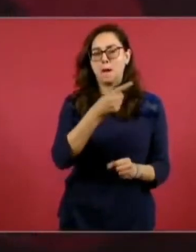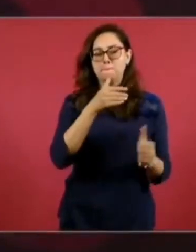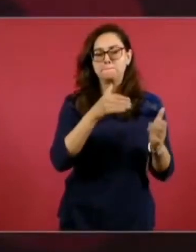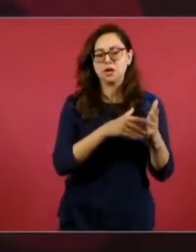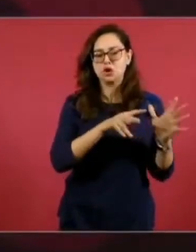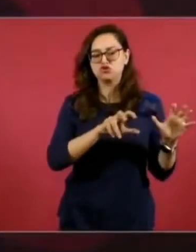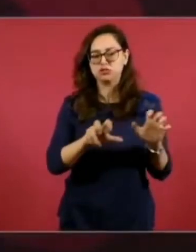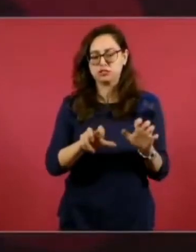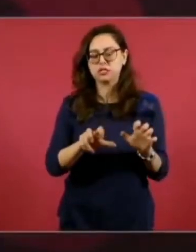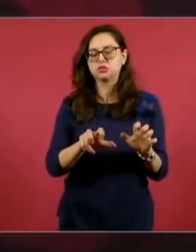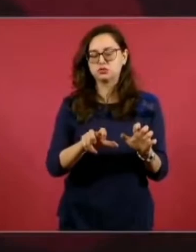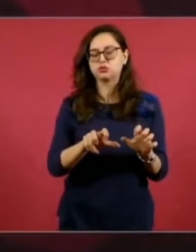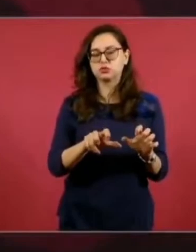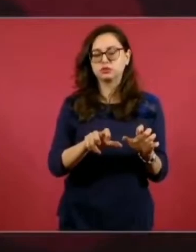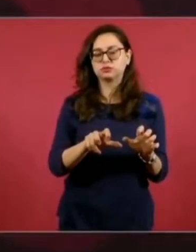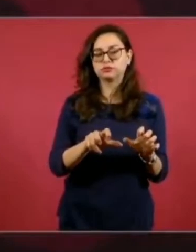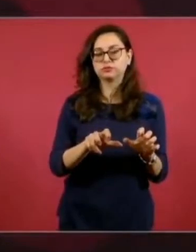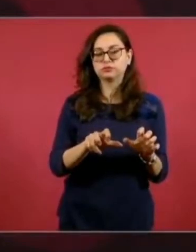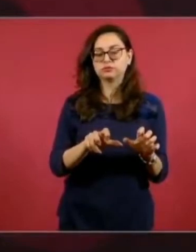1800.